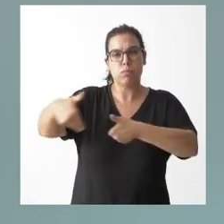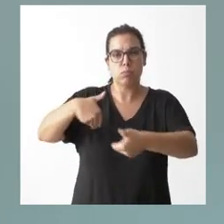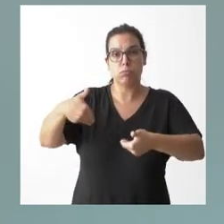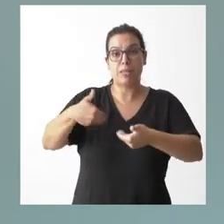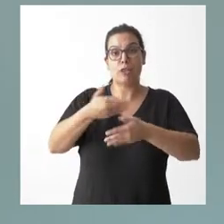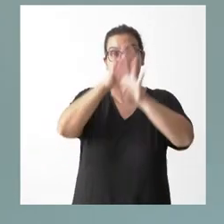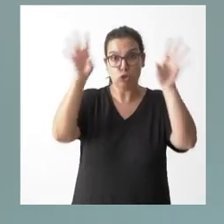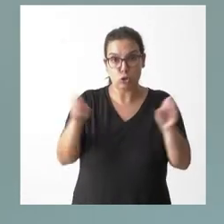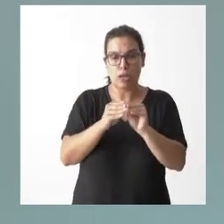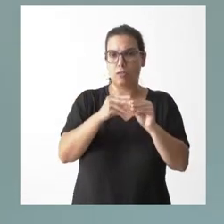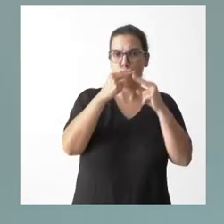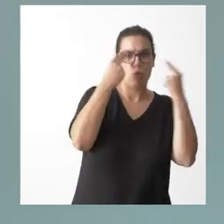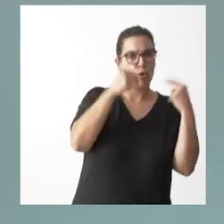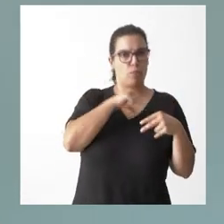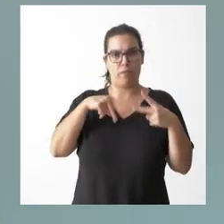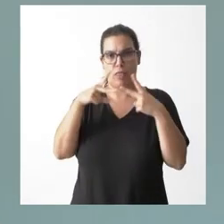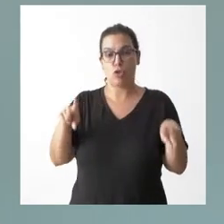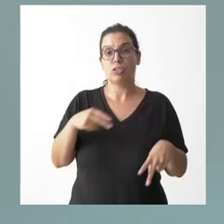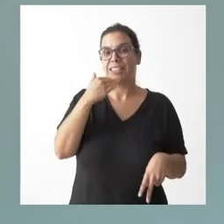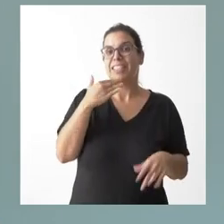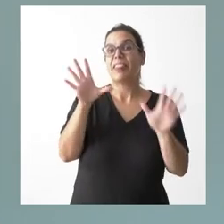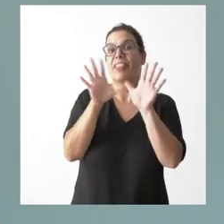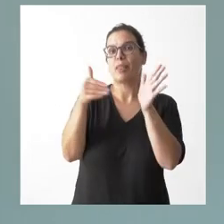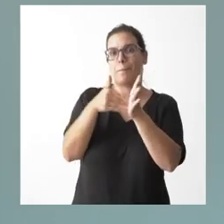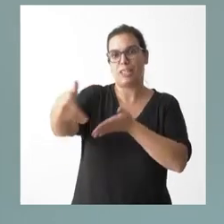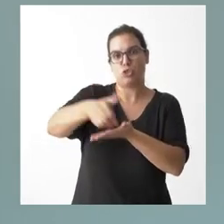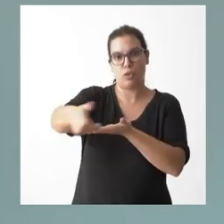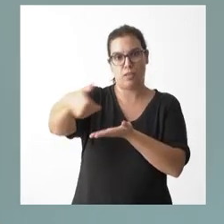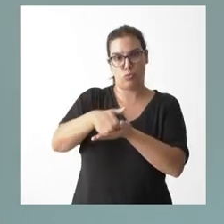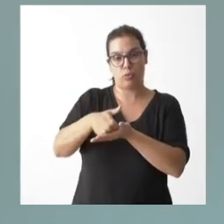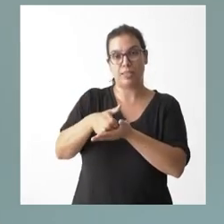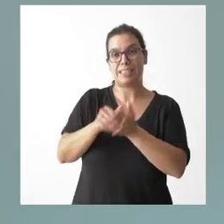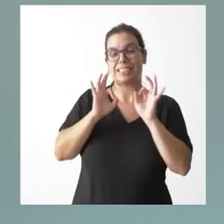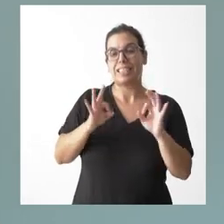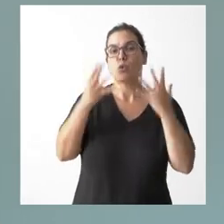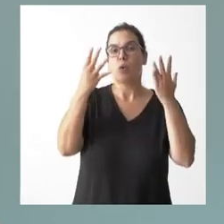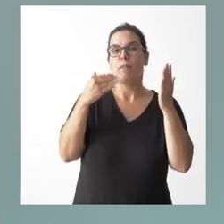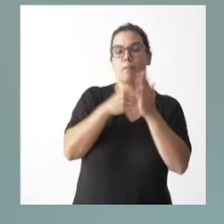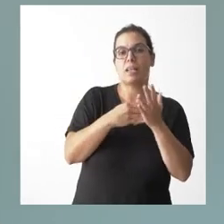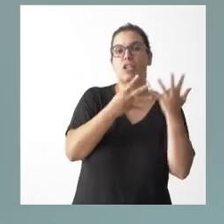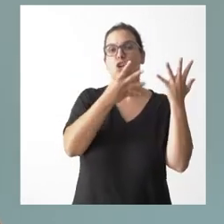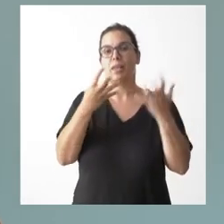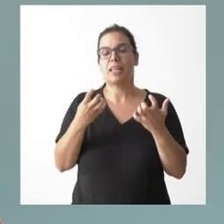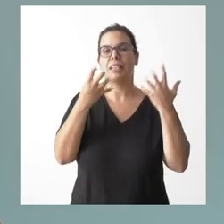centros públicos y privados, cerca de 10.000 solicitudes, concretamente